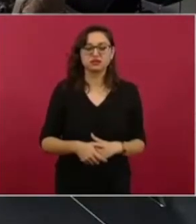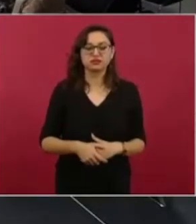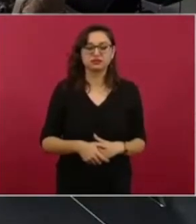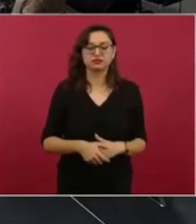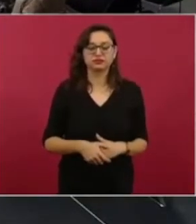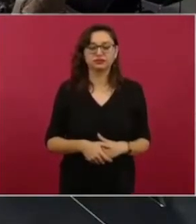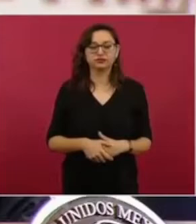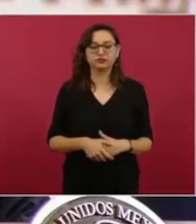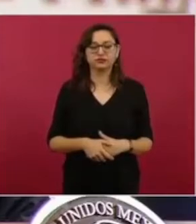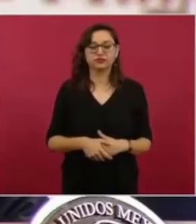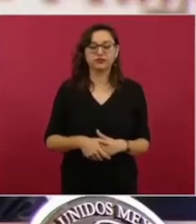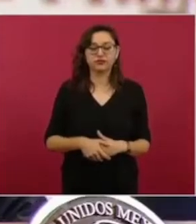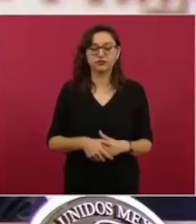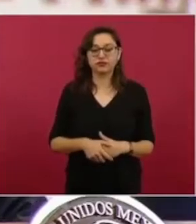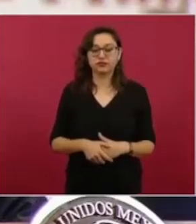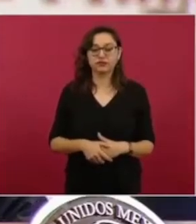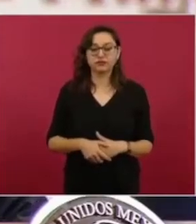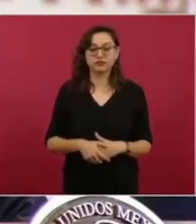¿Se